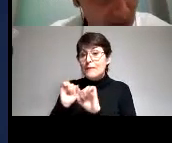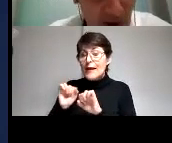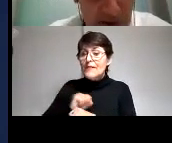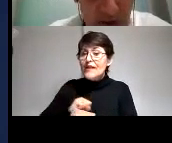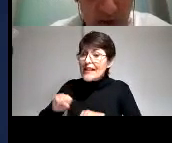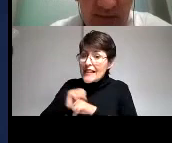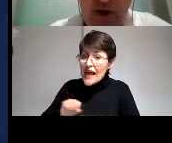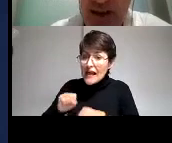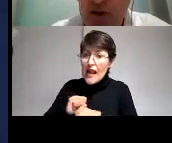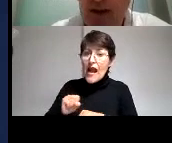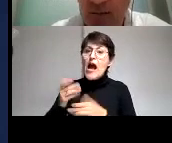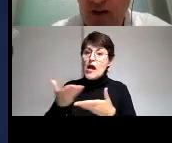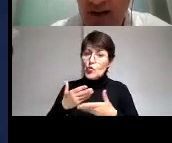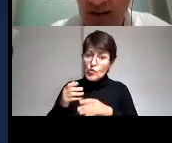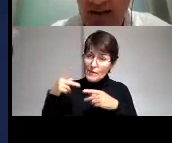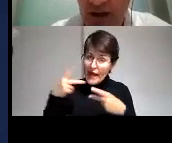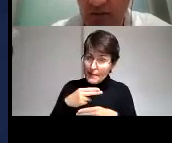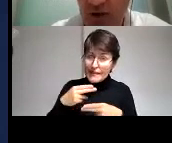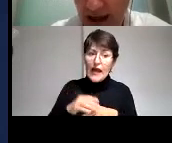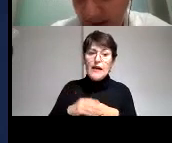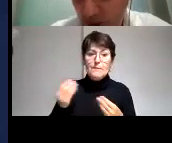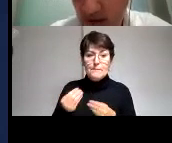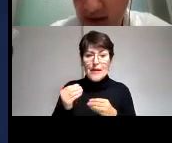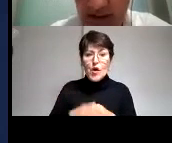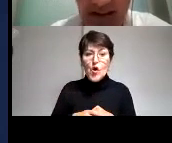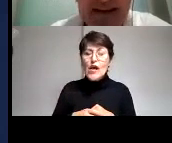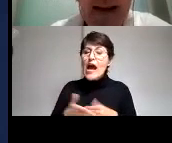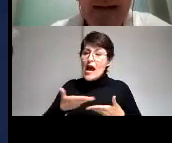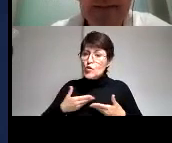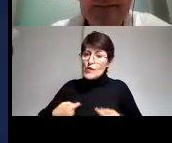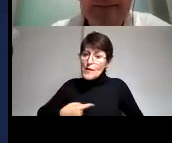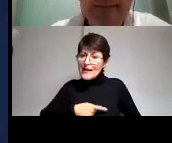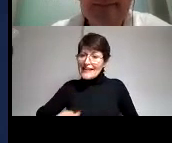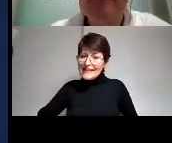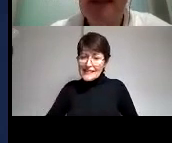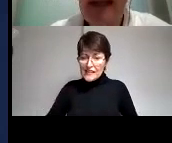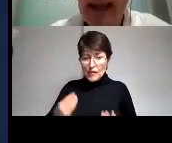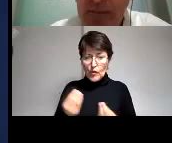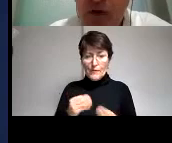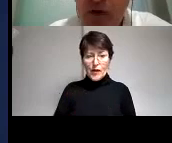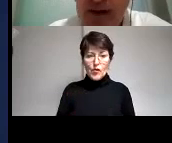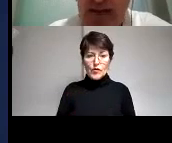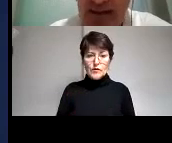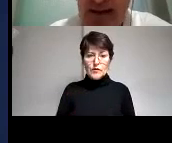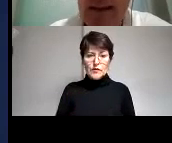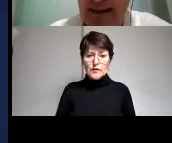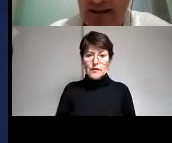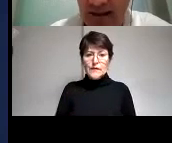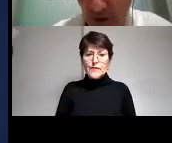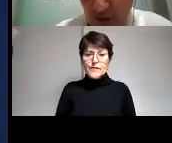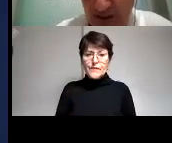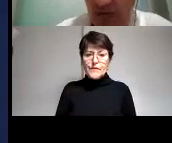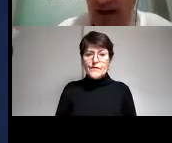tipo también por el mismo motivo y porque vamos a establecer una flora adecuada a nivel intestinal. En